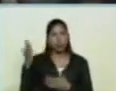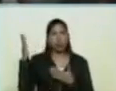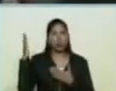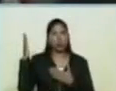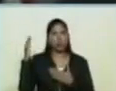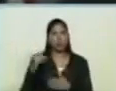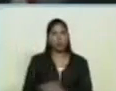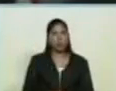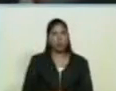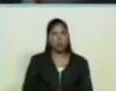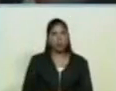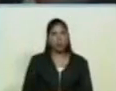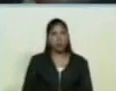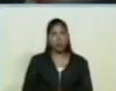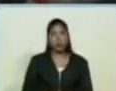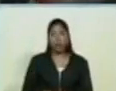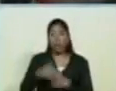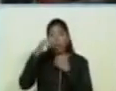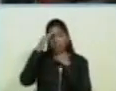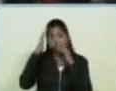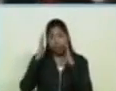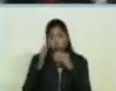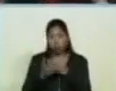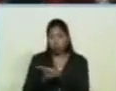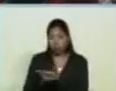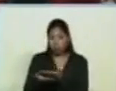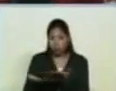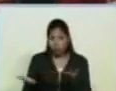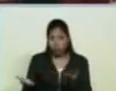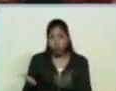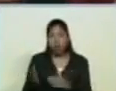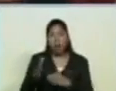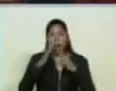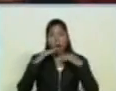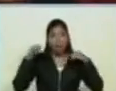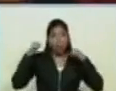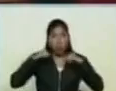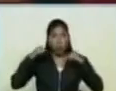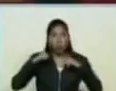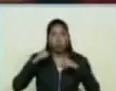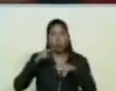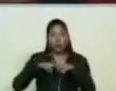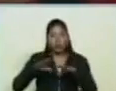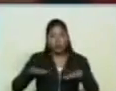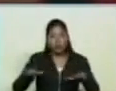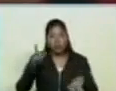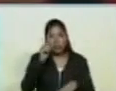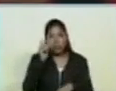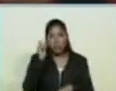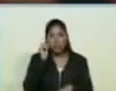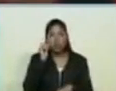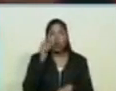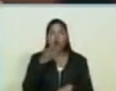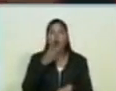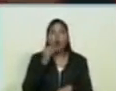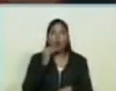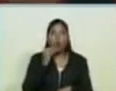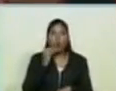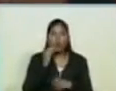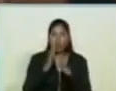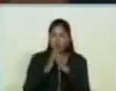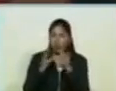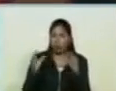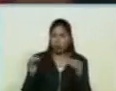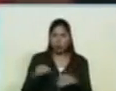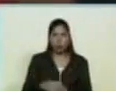atender integral a nuestro ser humano, a nuestra madre, a nuestro adulto mayor, a nuestros niños, nuestras niñas, nuestros adolescentes. Vamos a hacer